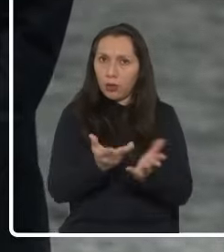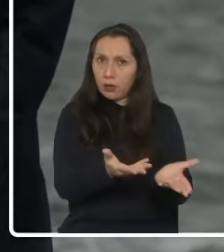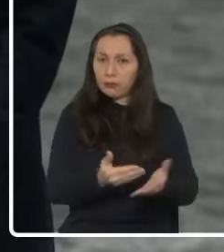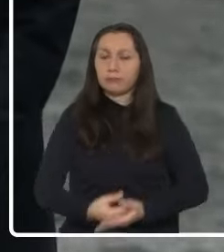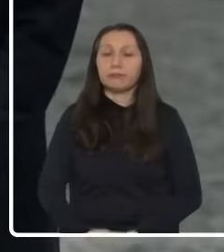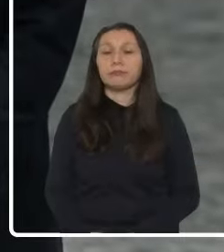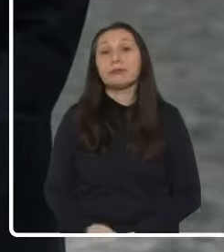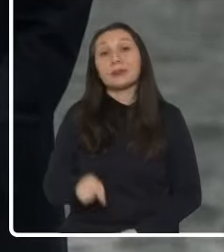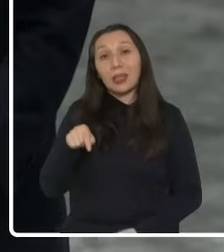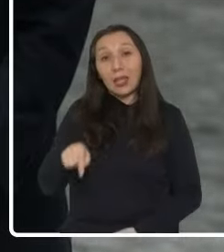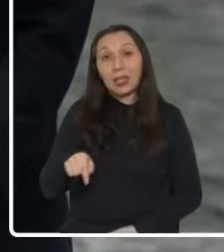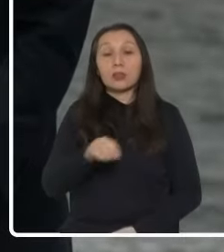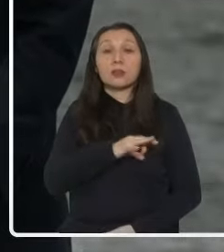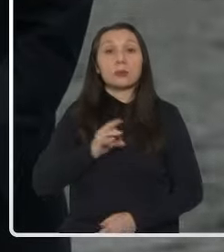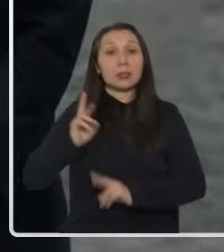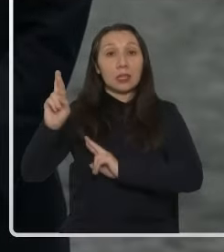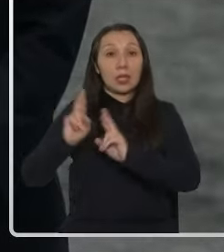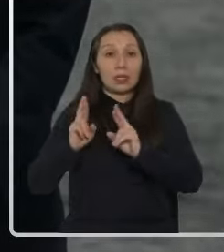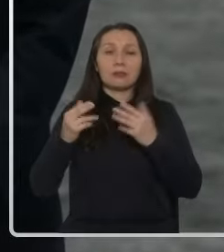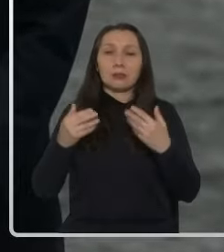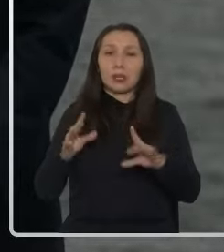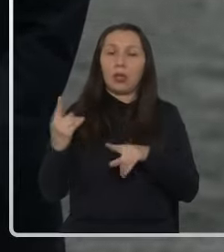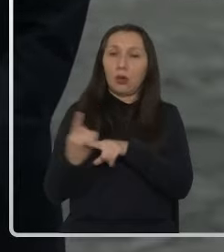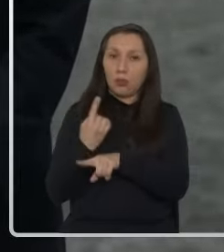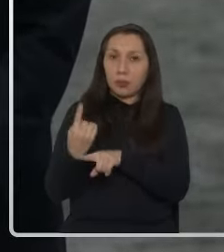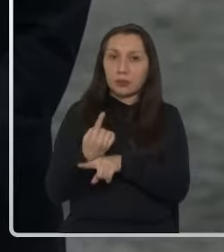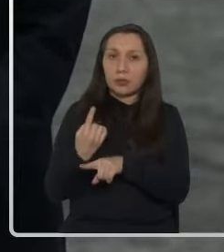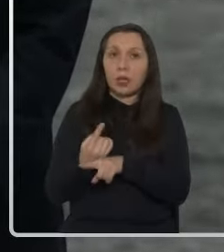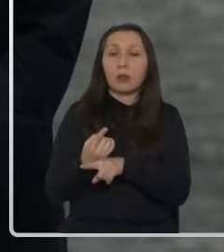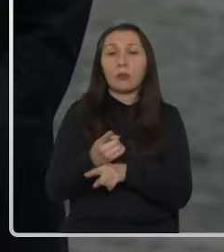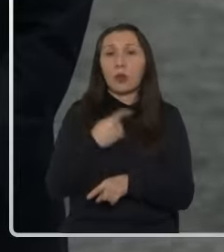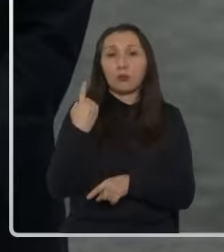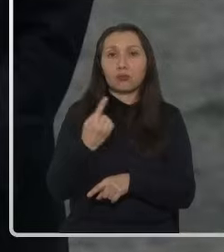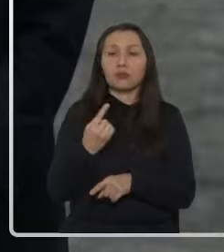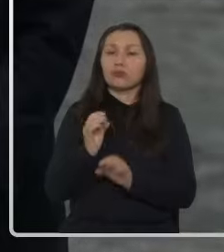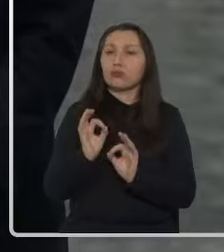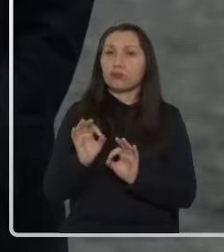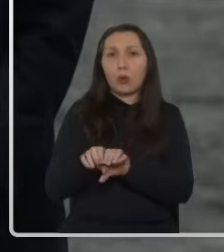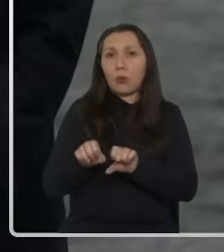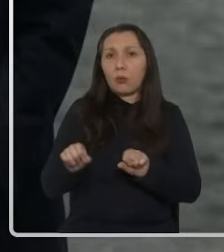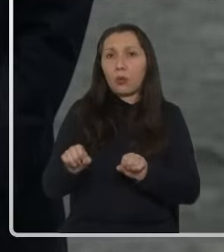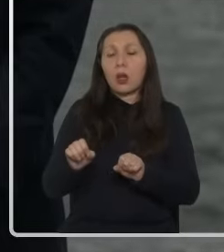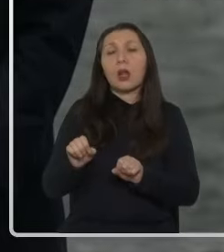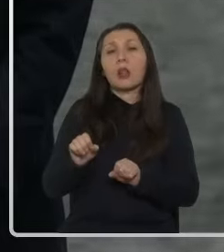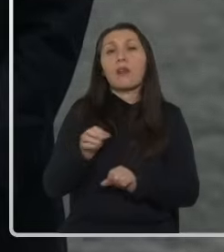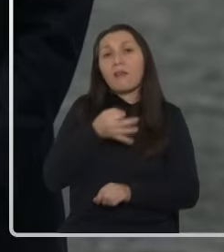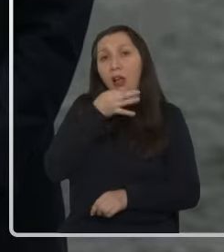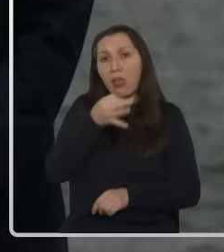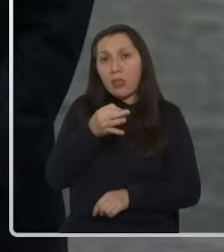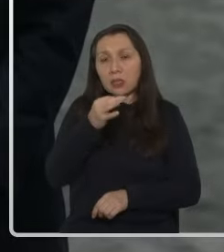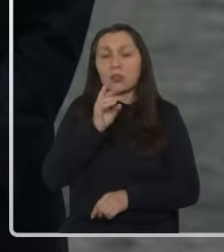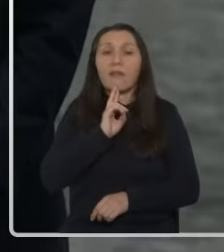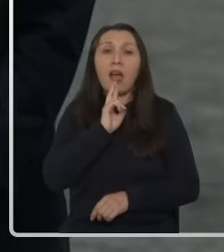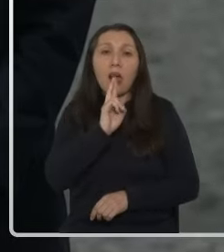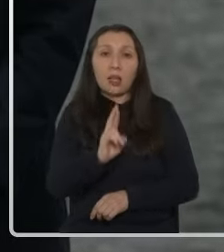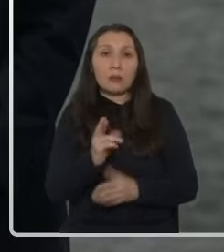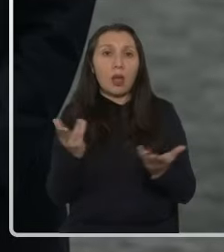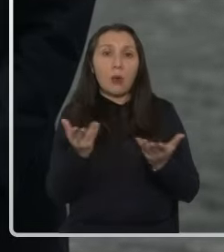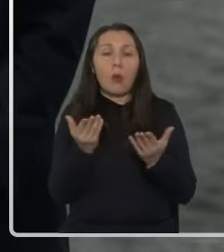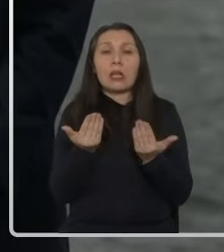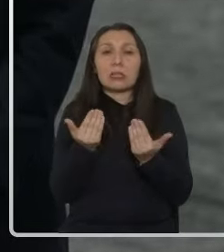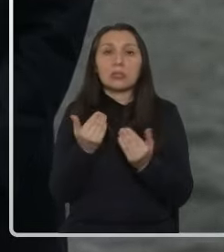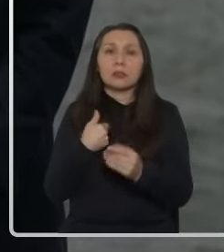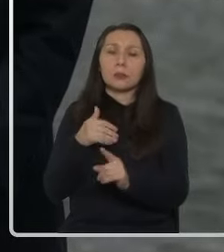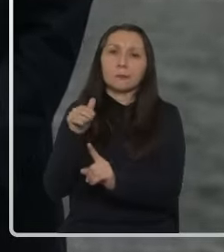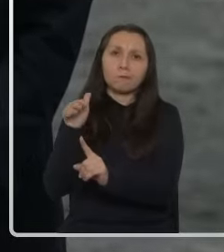en esto con el canciller lo conversamos y estamos totalmente alineados. Él se va a referir al tema y hará referencia a la necesaria